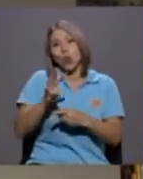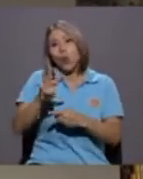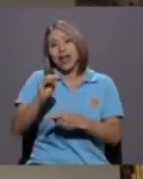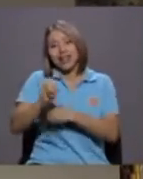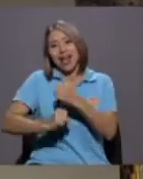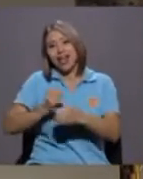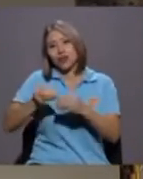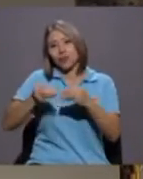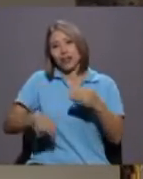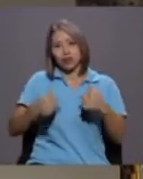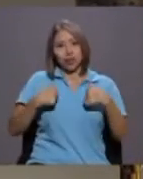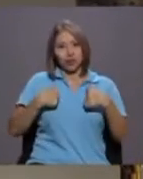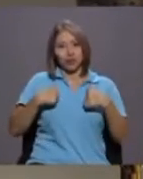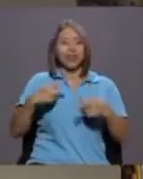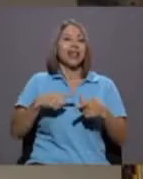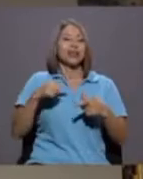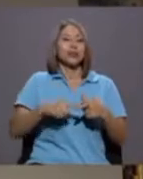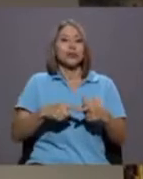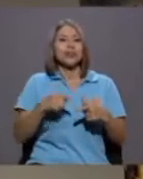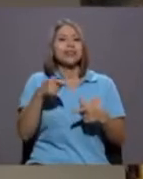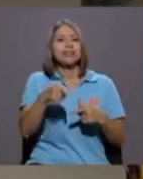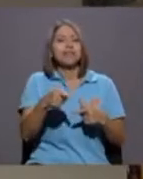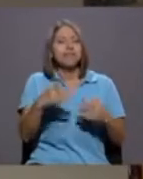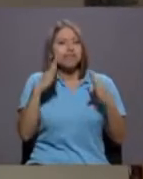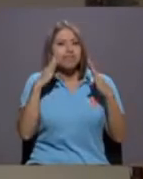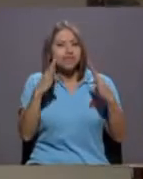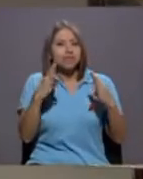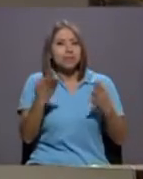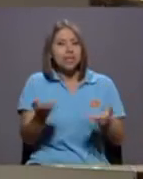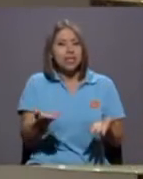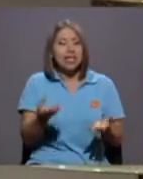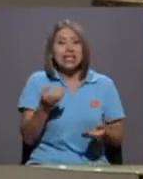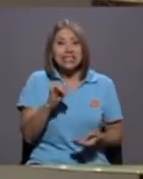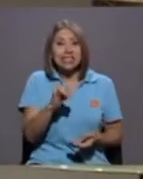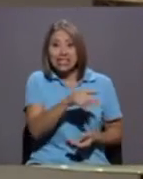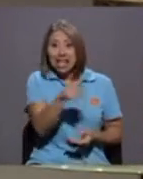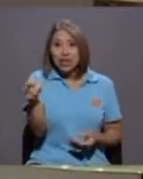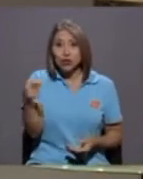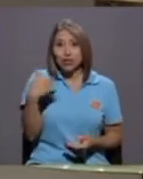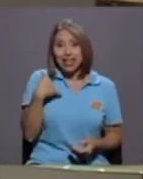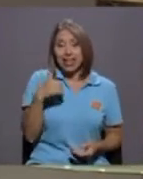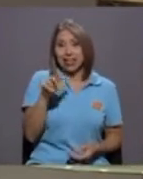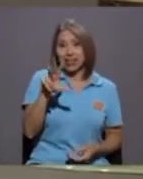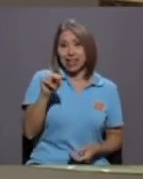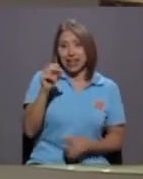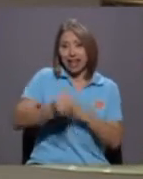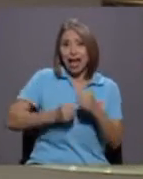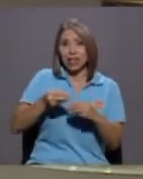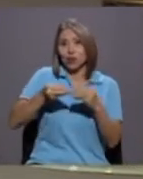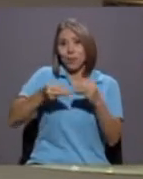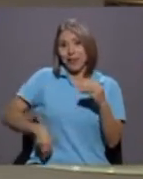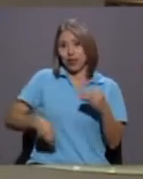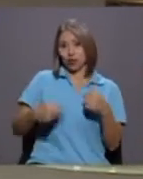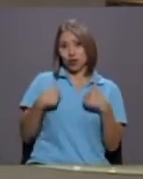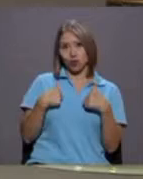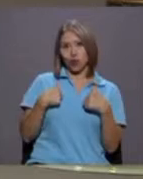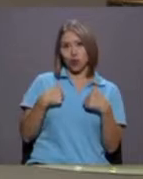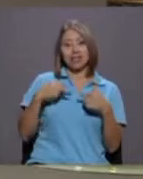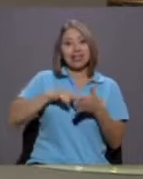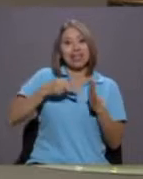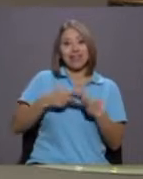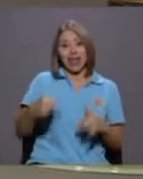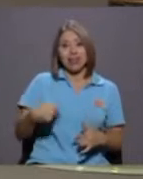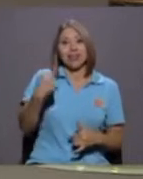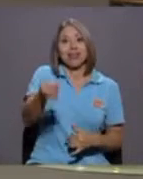ese análisis hay que tomar en cuenta es que si tienen 30 años menos que yo, quiere decir que dentro de 30 años van a poder